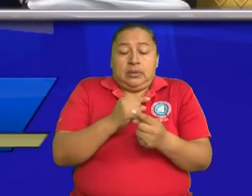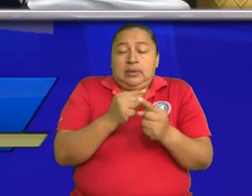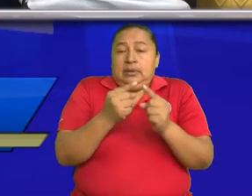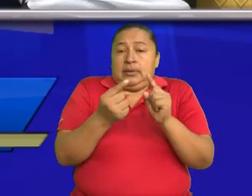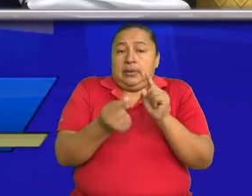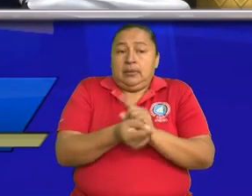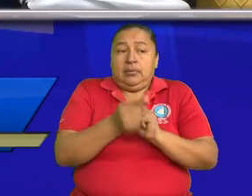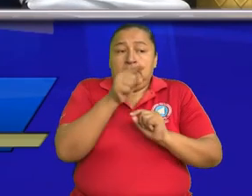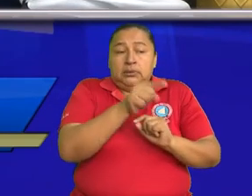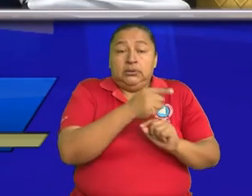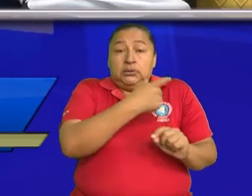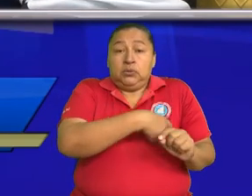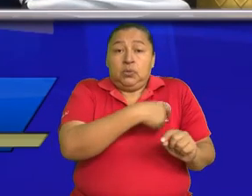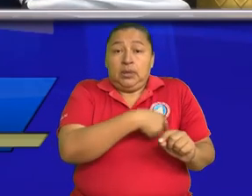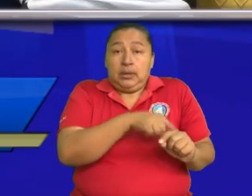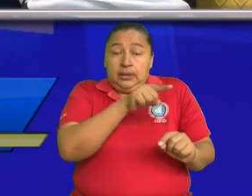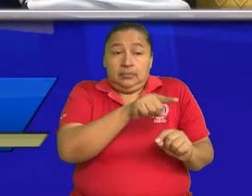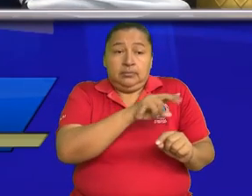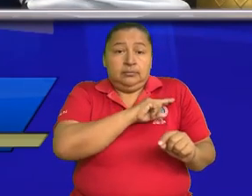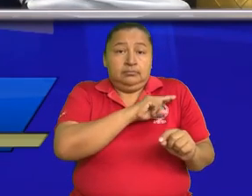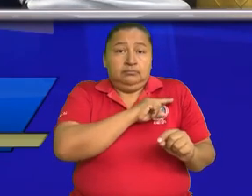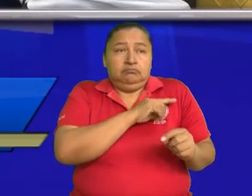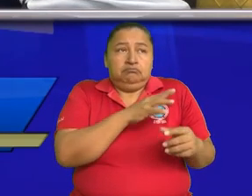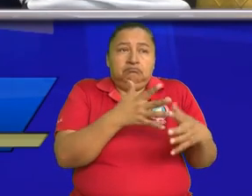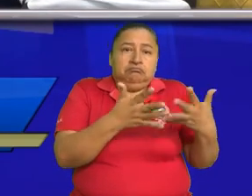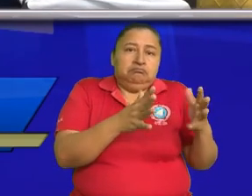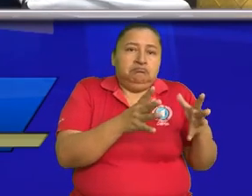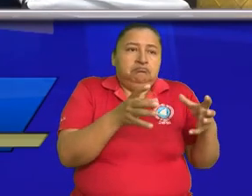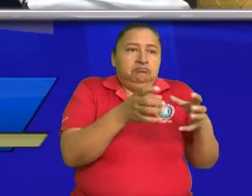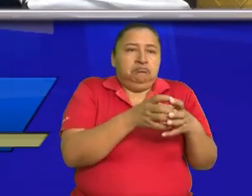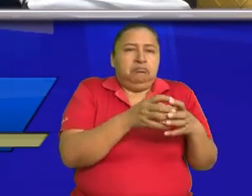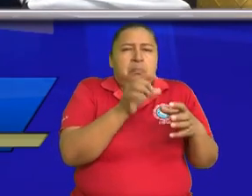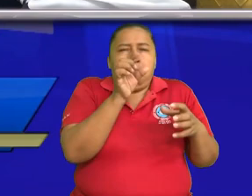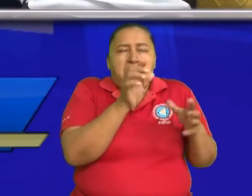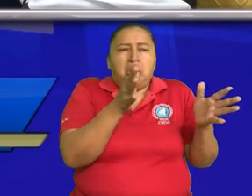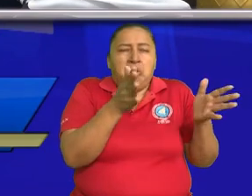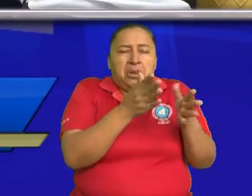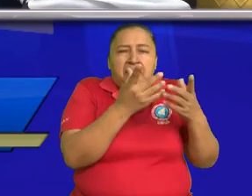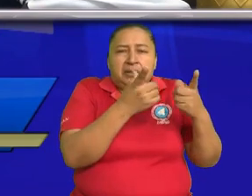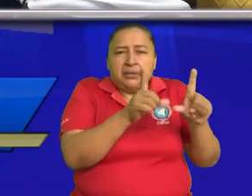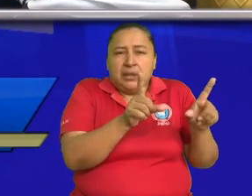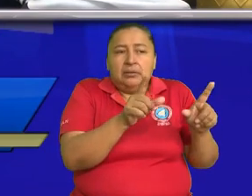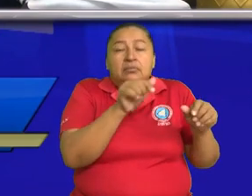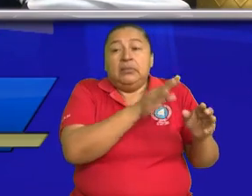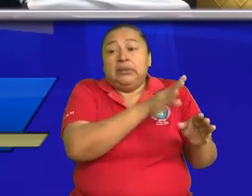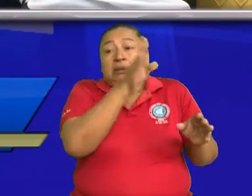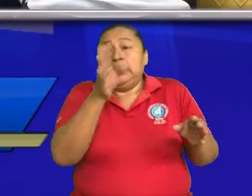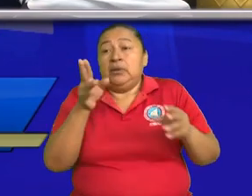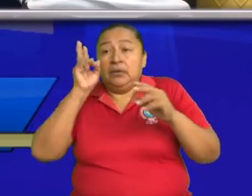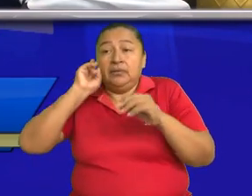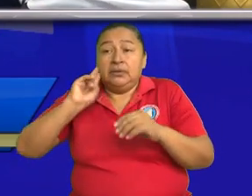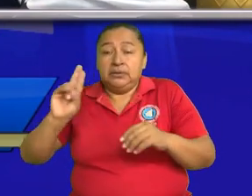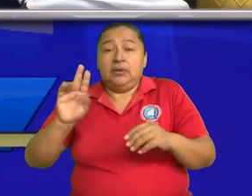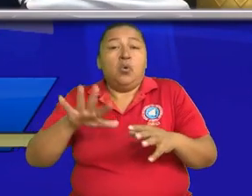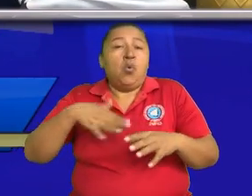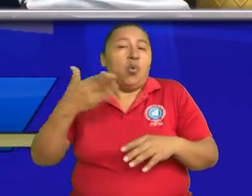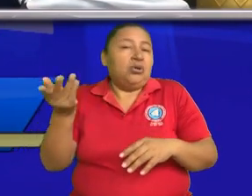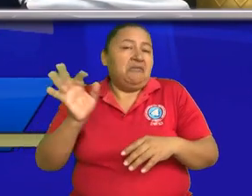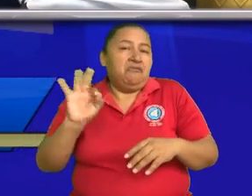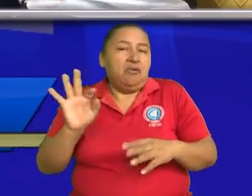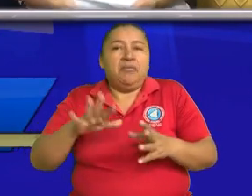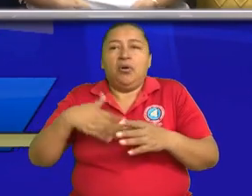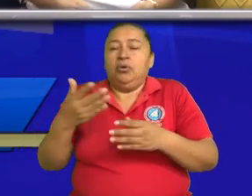transición de una escuela donde hay menos libertades, diríamos nosotros, ya van a la universidad. Otro sistema, otra forma,